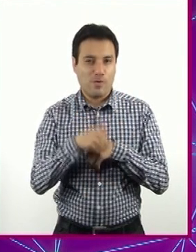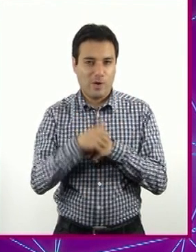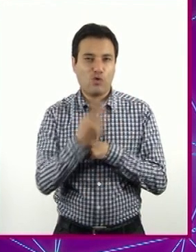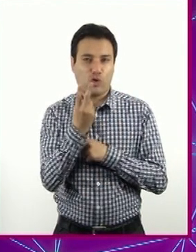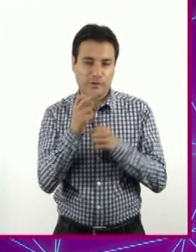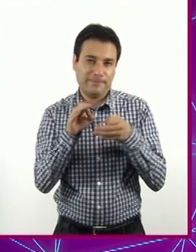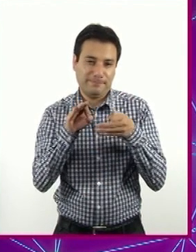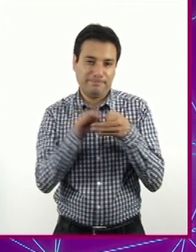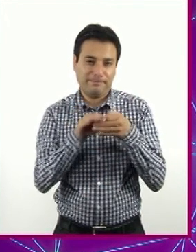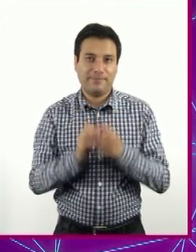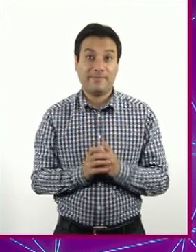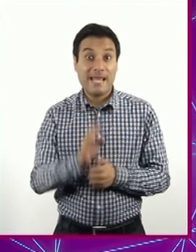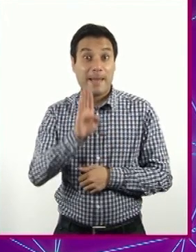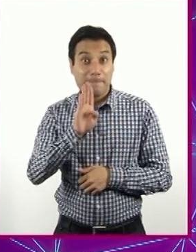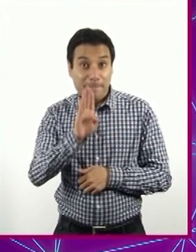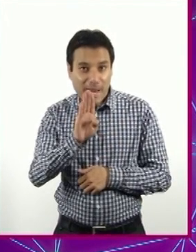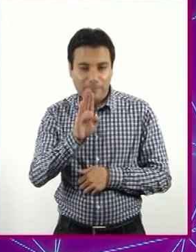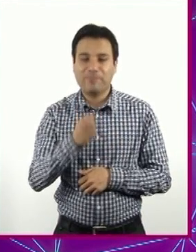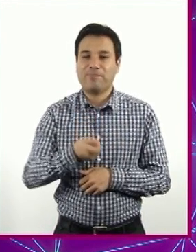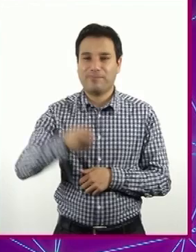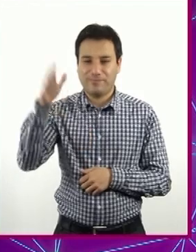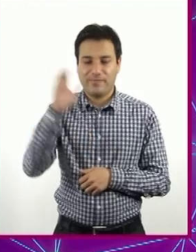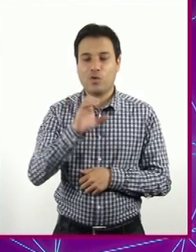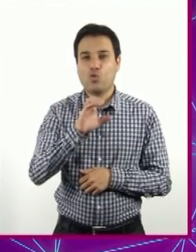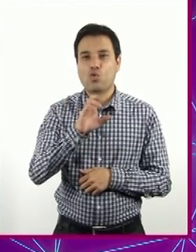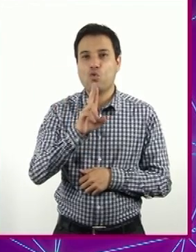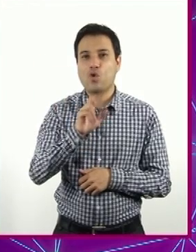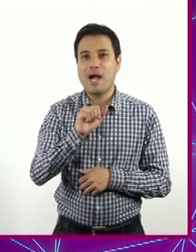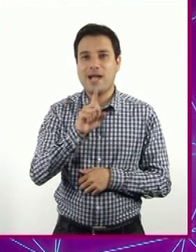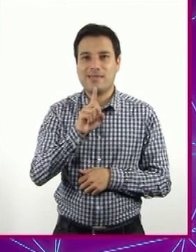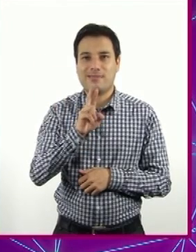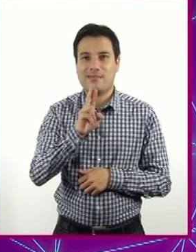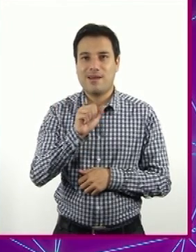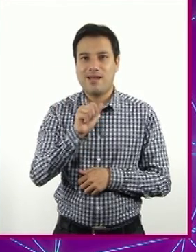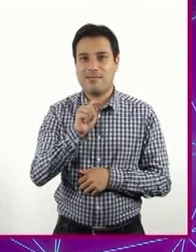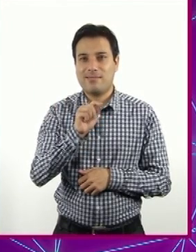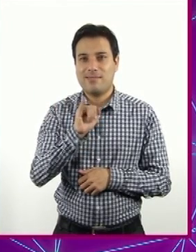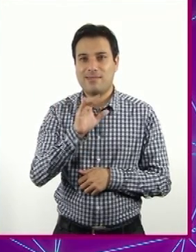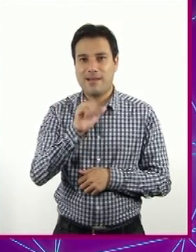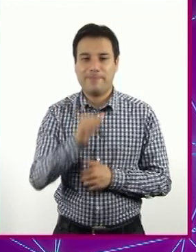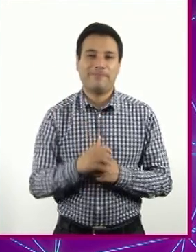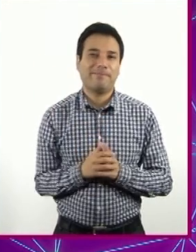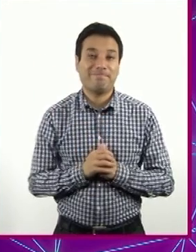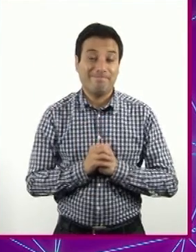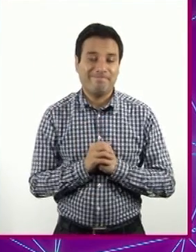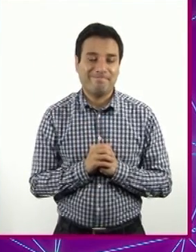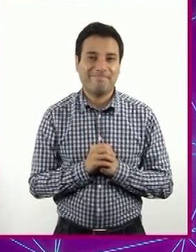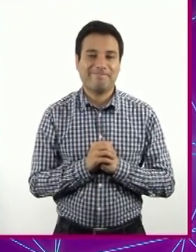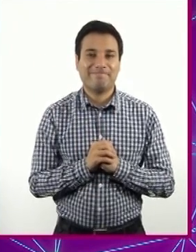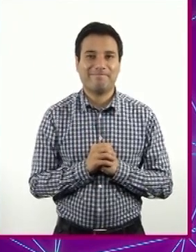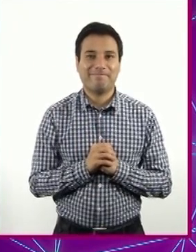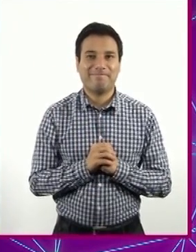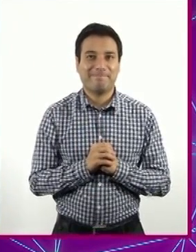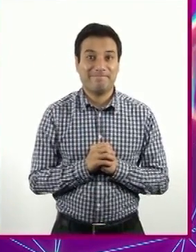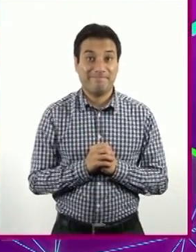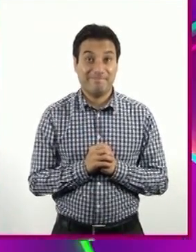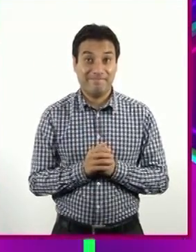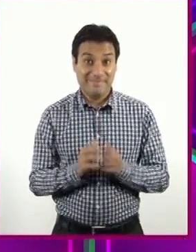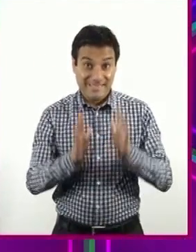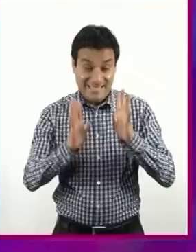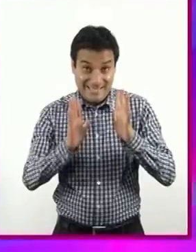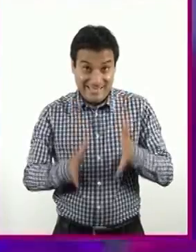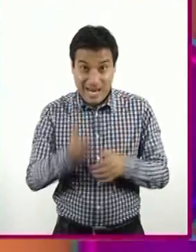tanto, el inciso B corresponde a una sucesión cuadrática. Ahora que ya sabemos